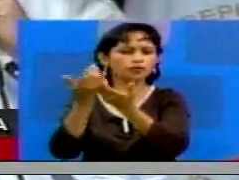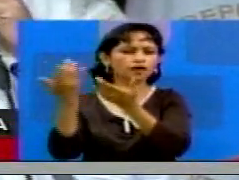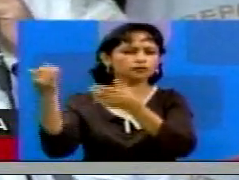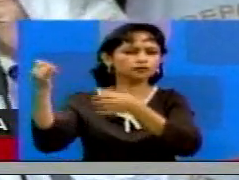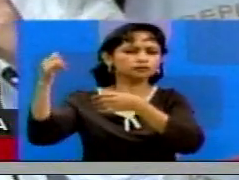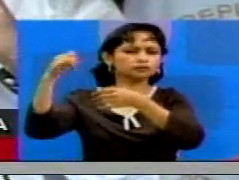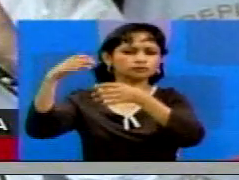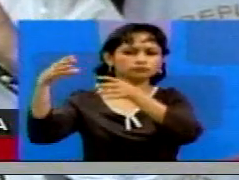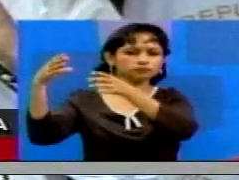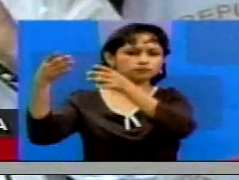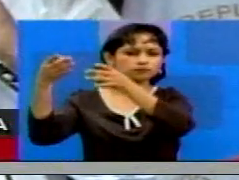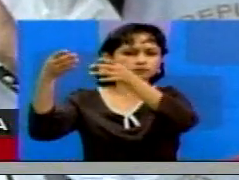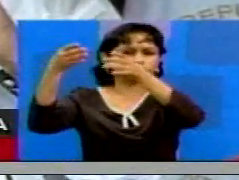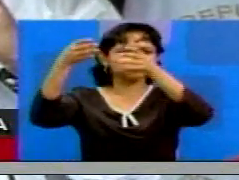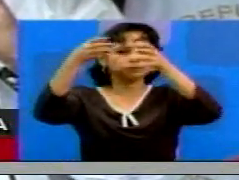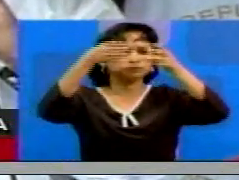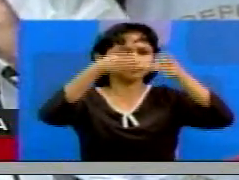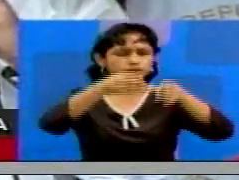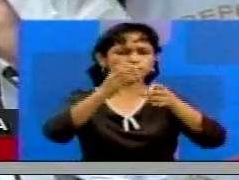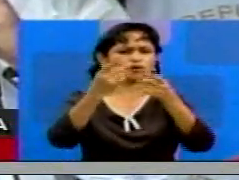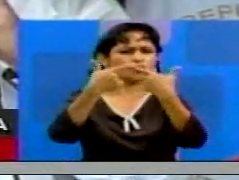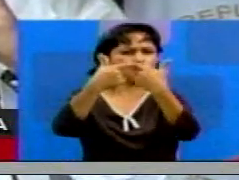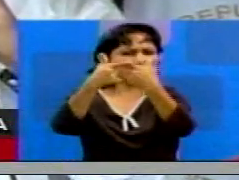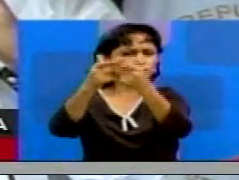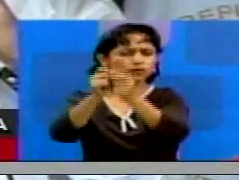una flota de